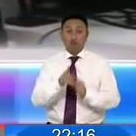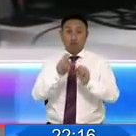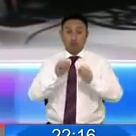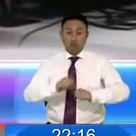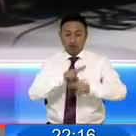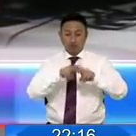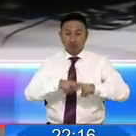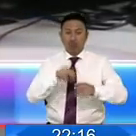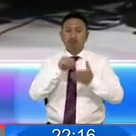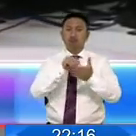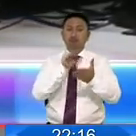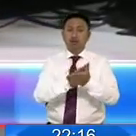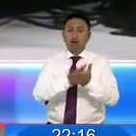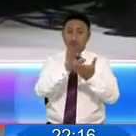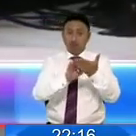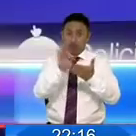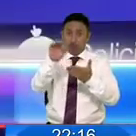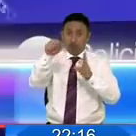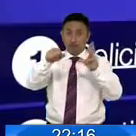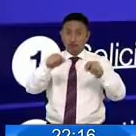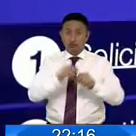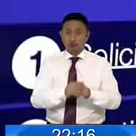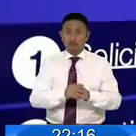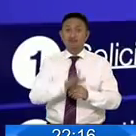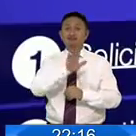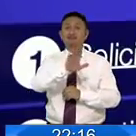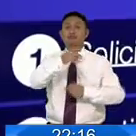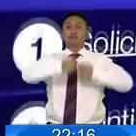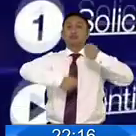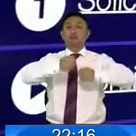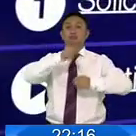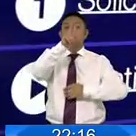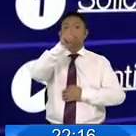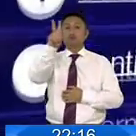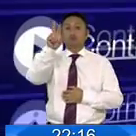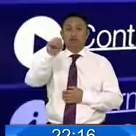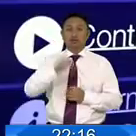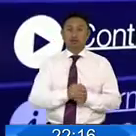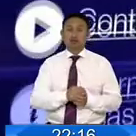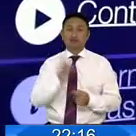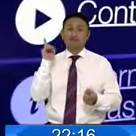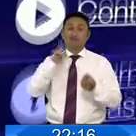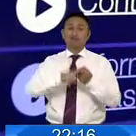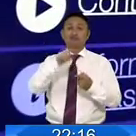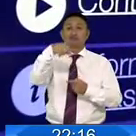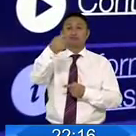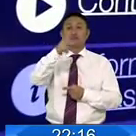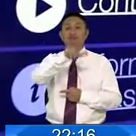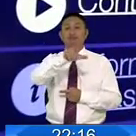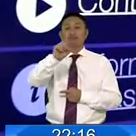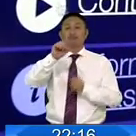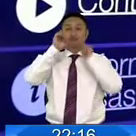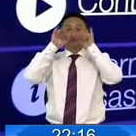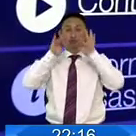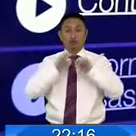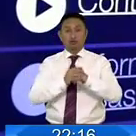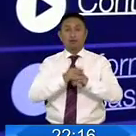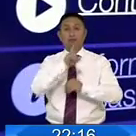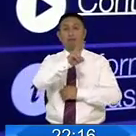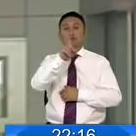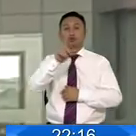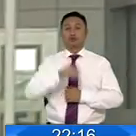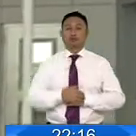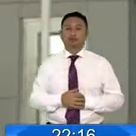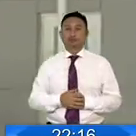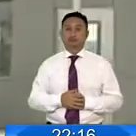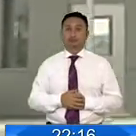si su aplicación fue seleccionada desde el 5 de mayo del 2020 hasta el próximo 30 de septiembre del 2021.